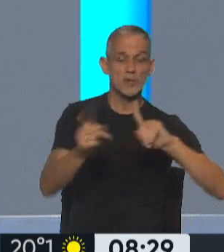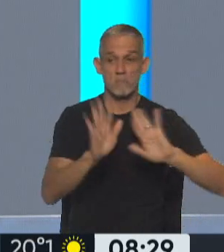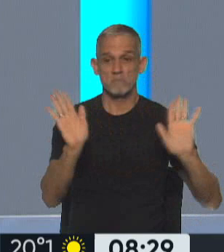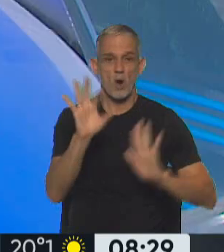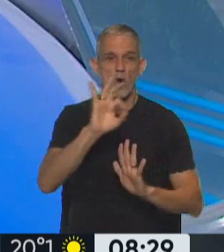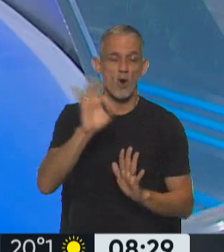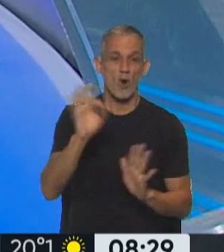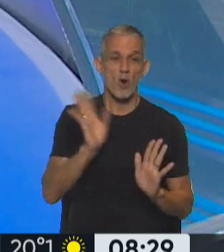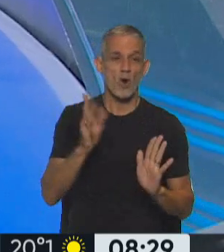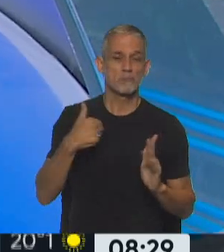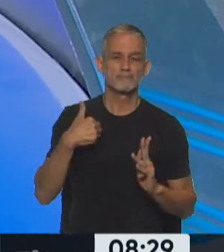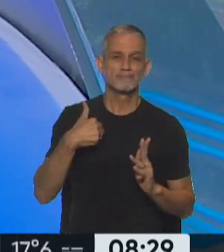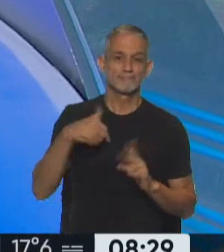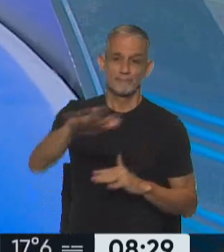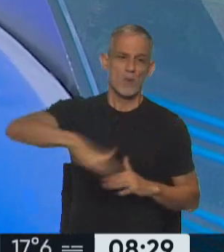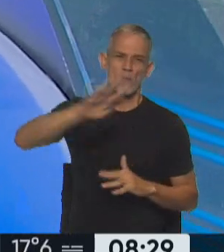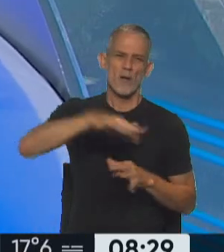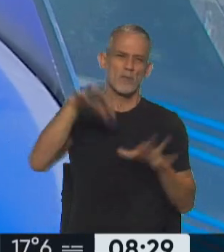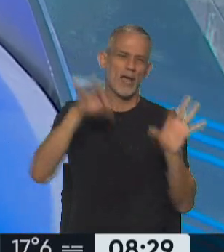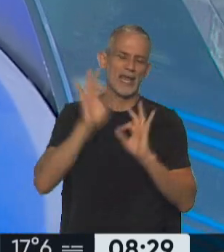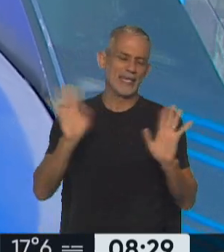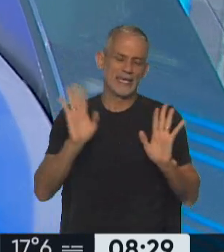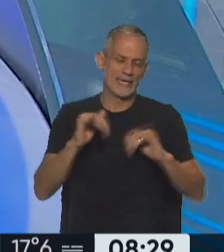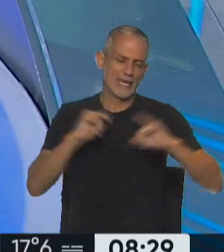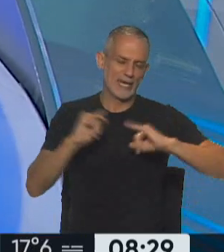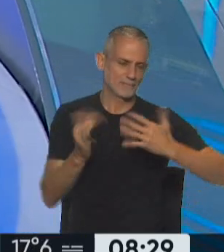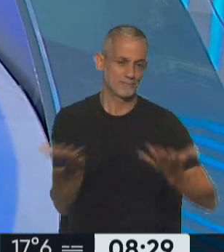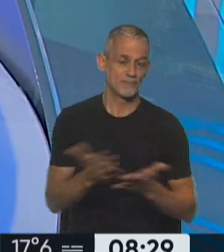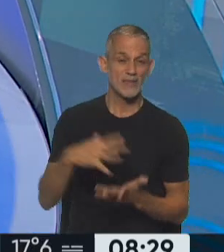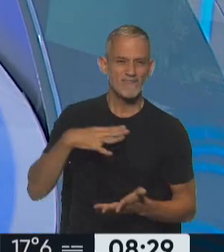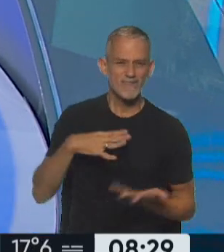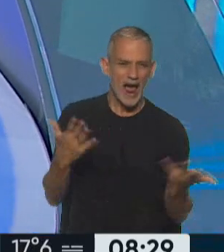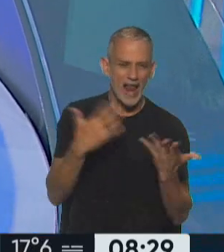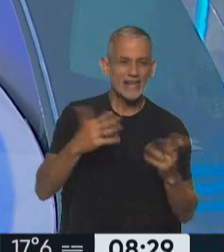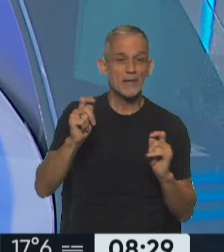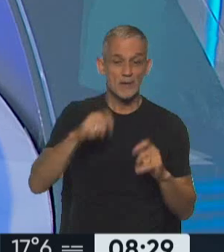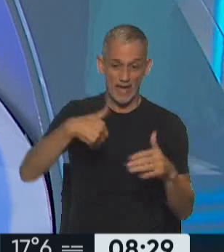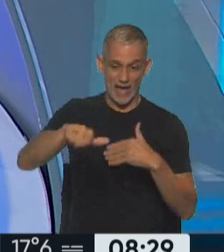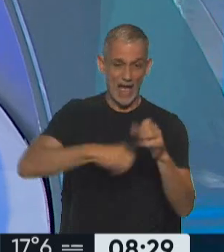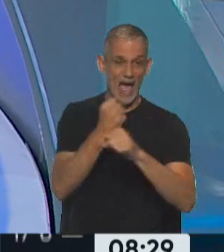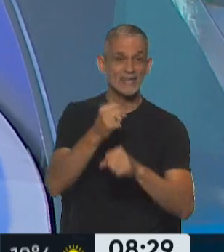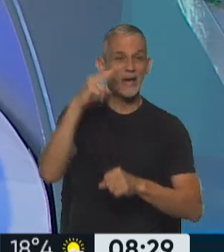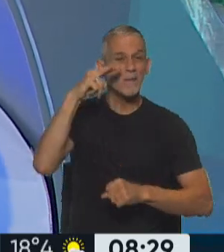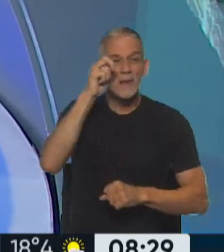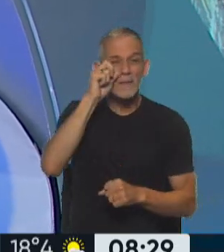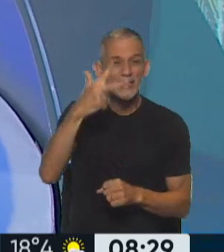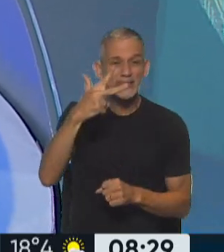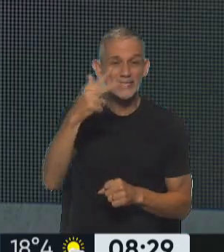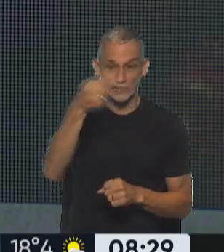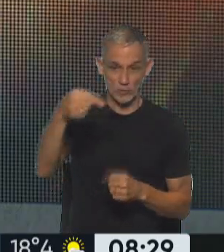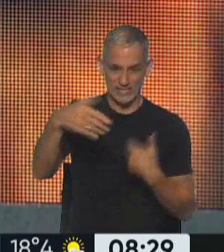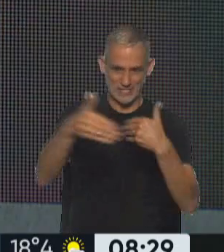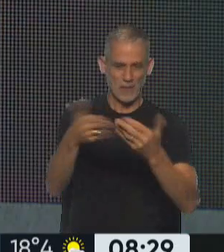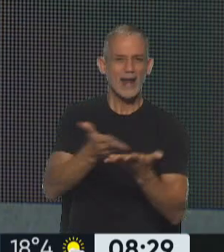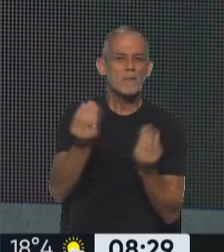finalmente el gran elector quien defina la estrategia de campaña claro es lo que falta no de aquí al 2023 que tenemos muy cerquita en menos de una semana